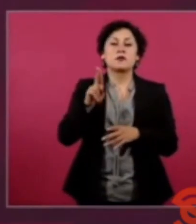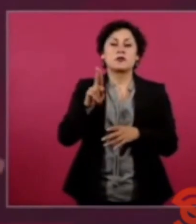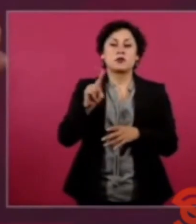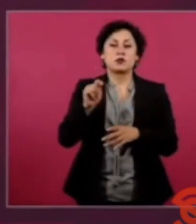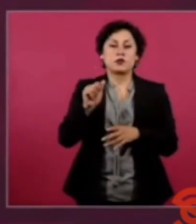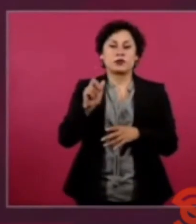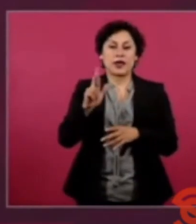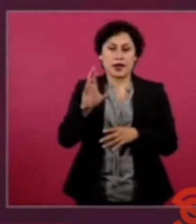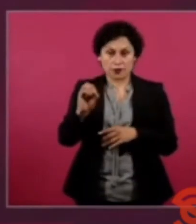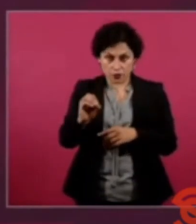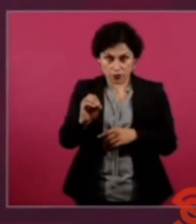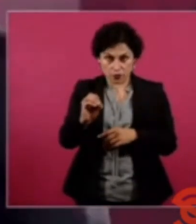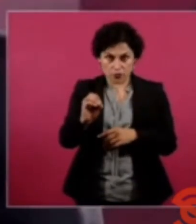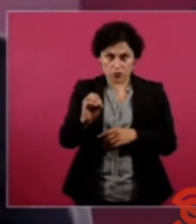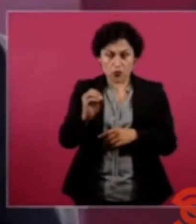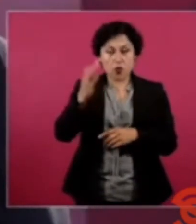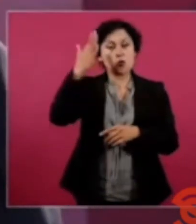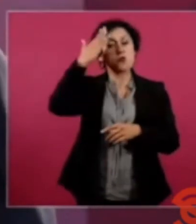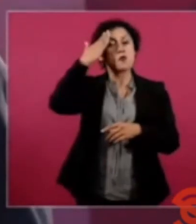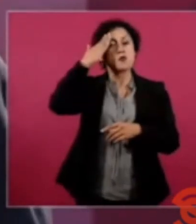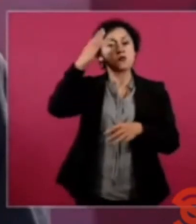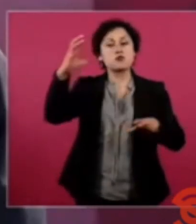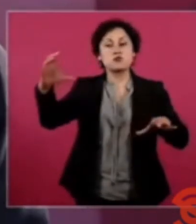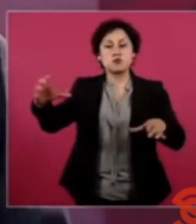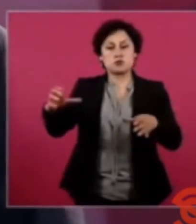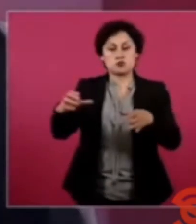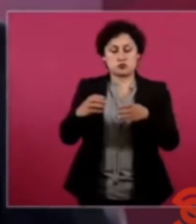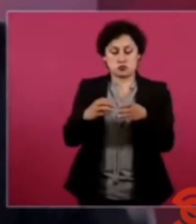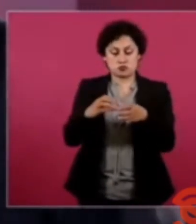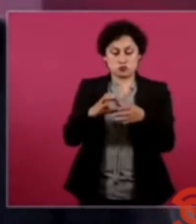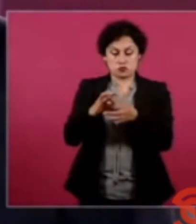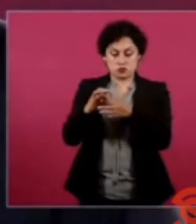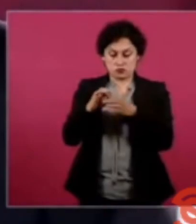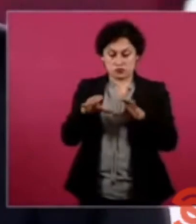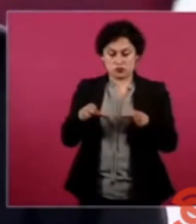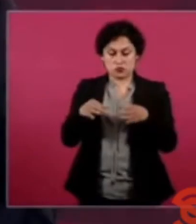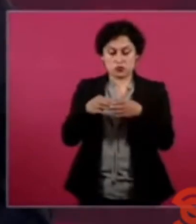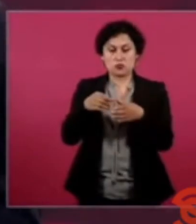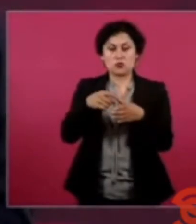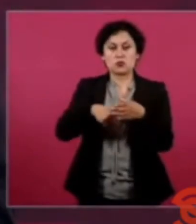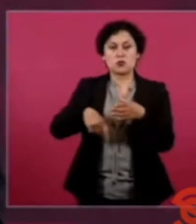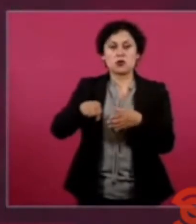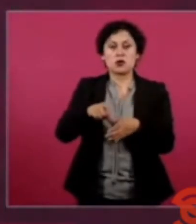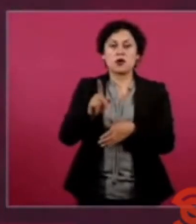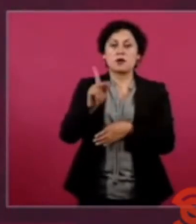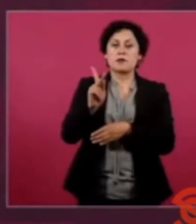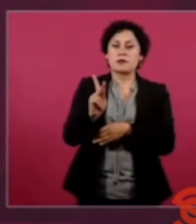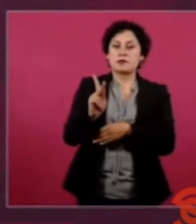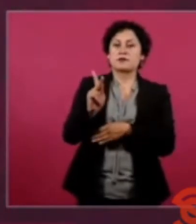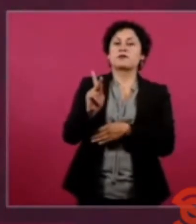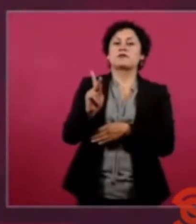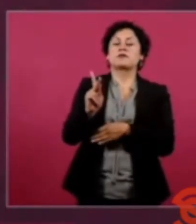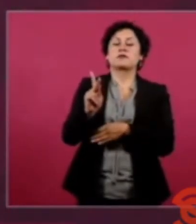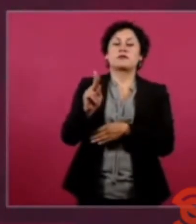los unió y se fundó el Partido Nacional Revolucionario,